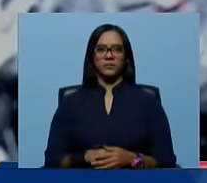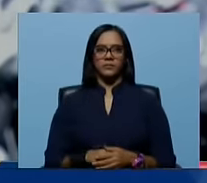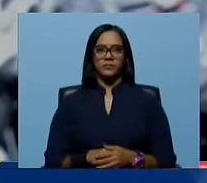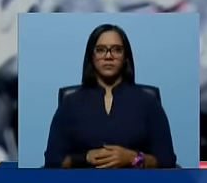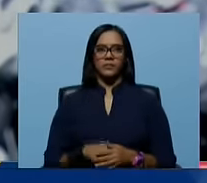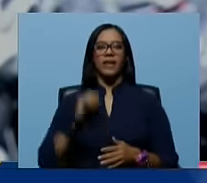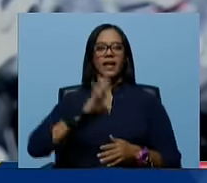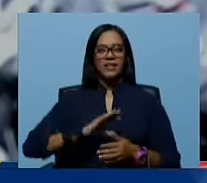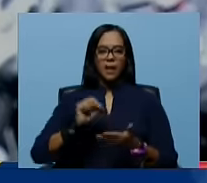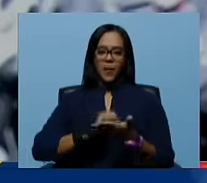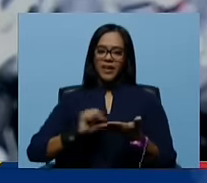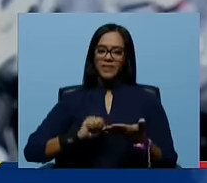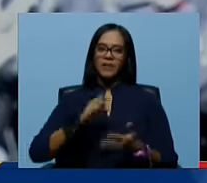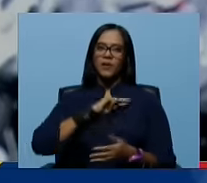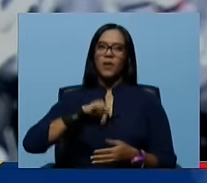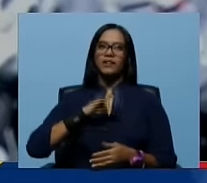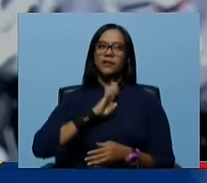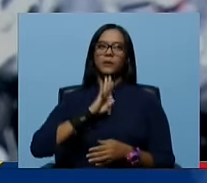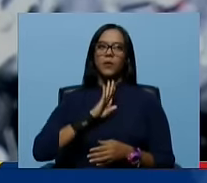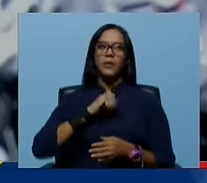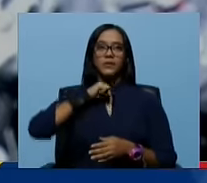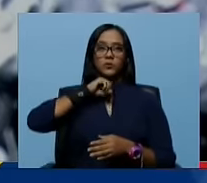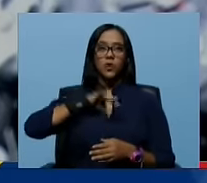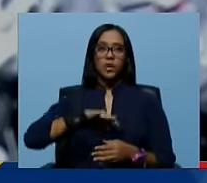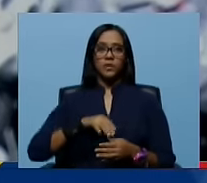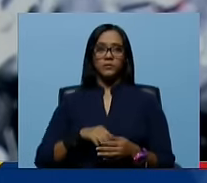Estamos escribiendo nuestra propia historia.